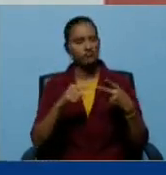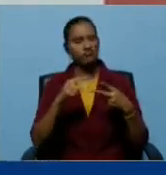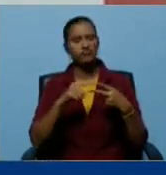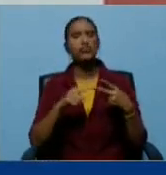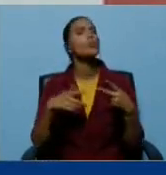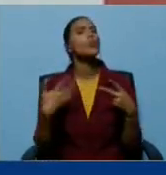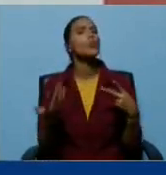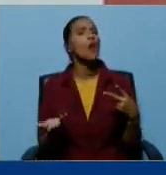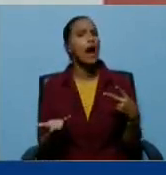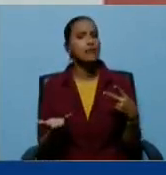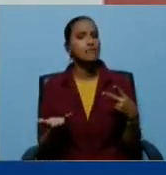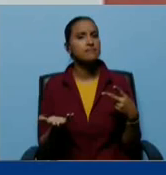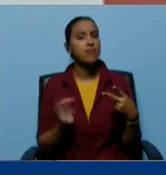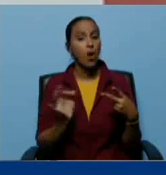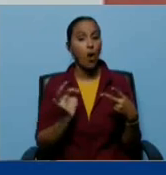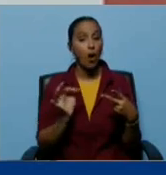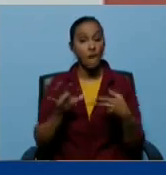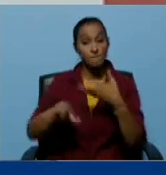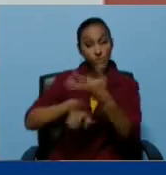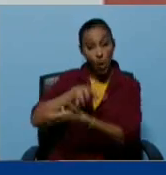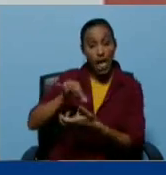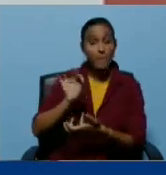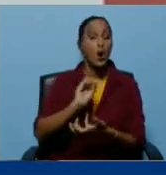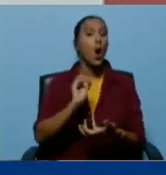Violencia o paz.